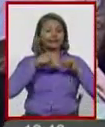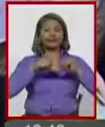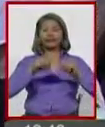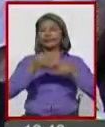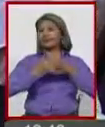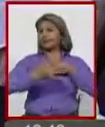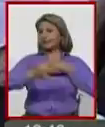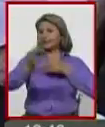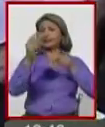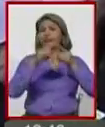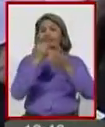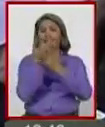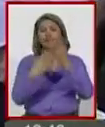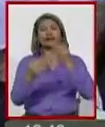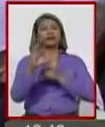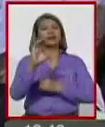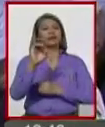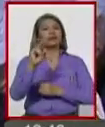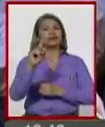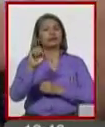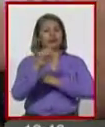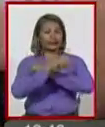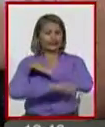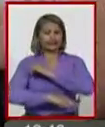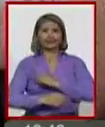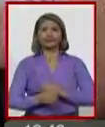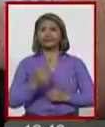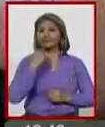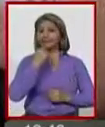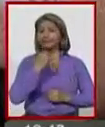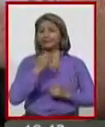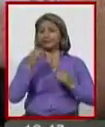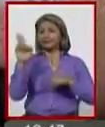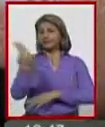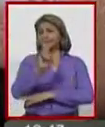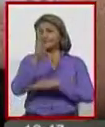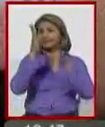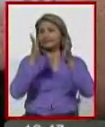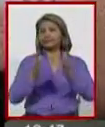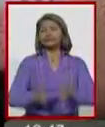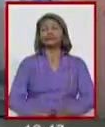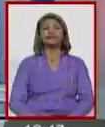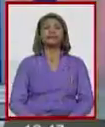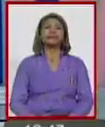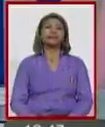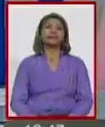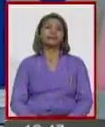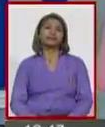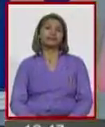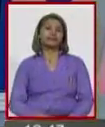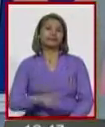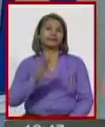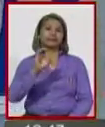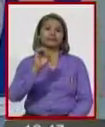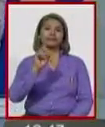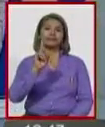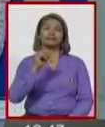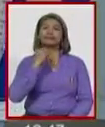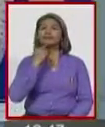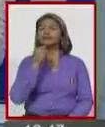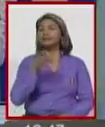es indefinida hasta que se abrogue el nuevo código de sistema penal, indicaron los universitarios. La Central